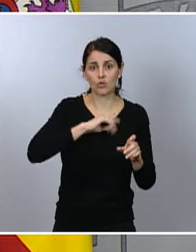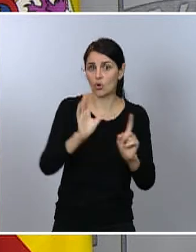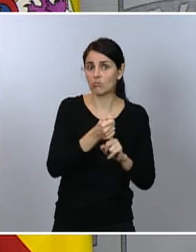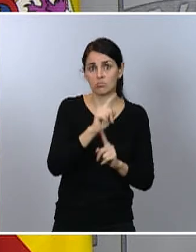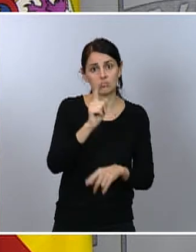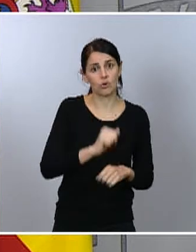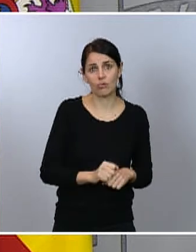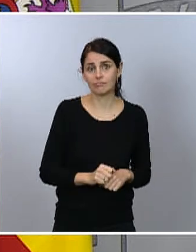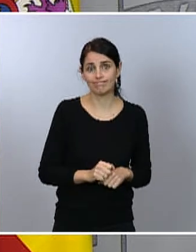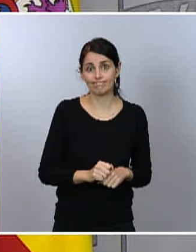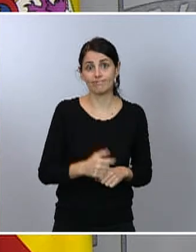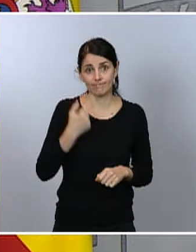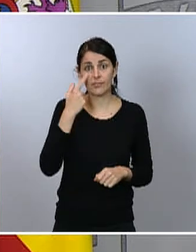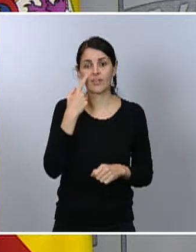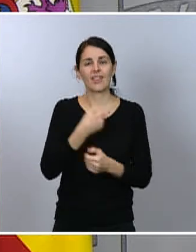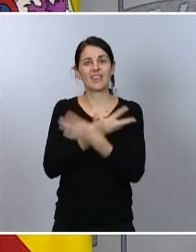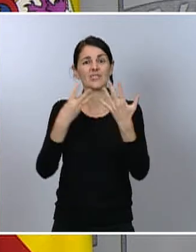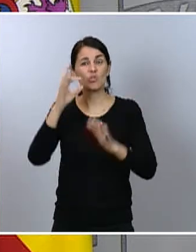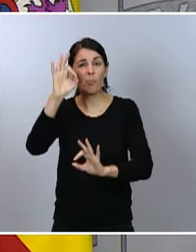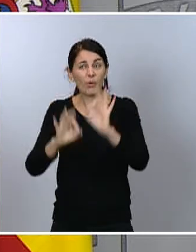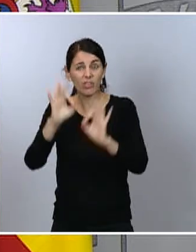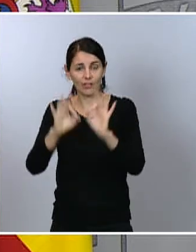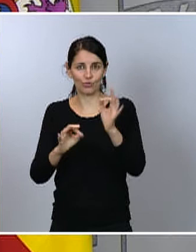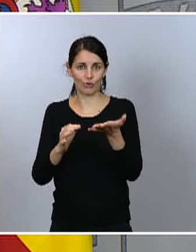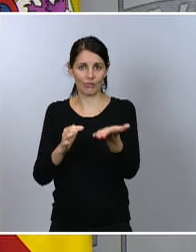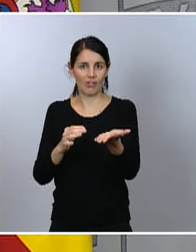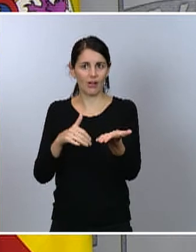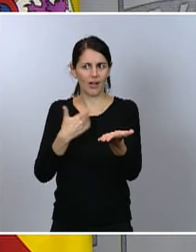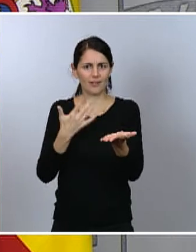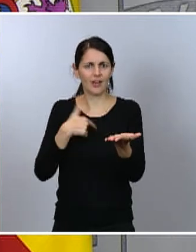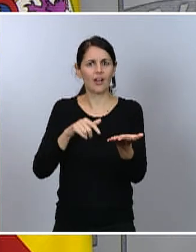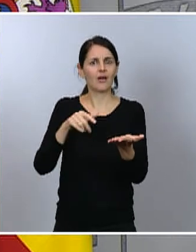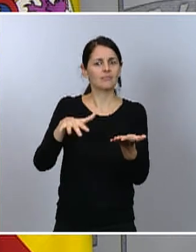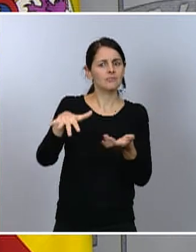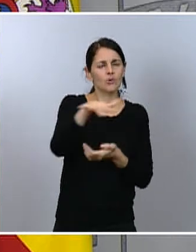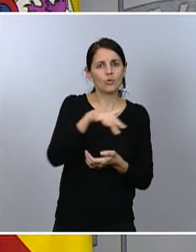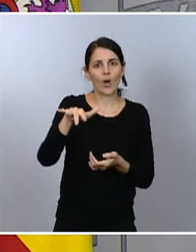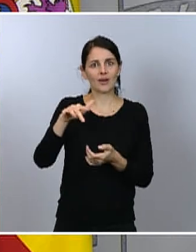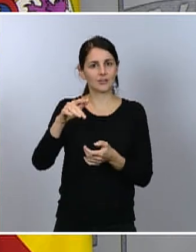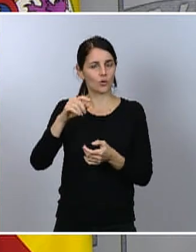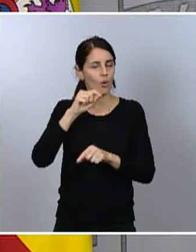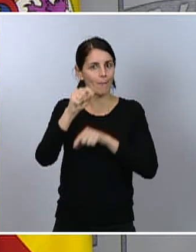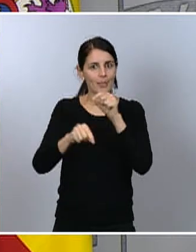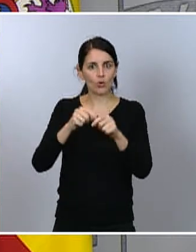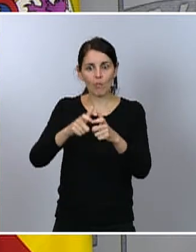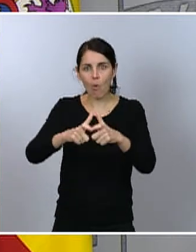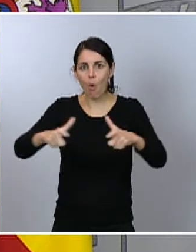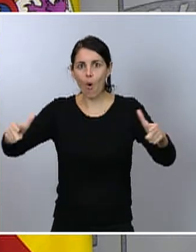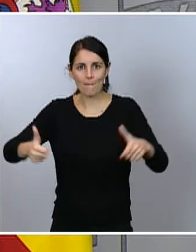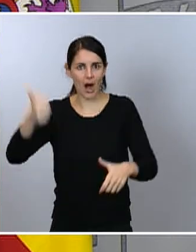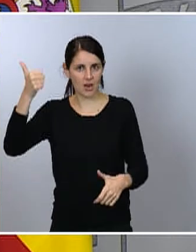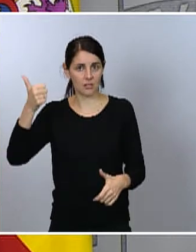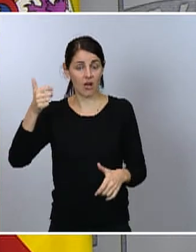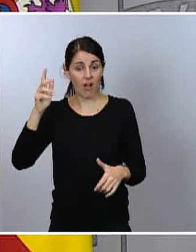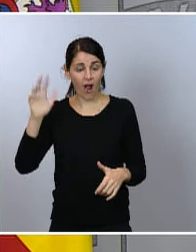18% incluso en aquellos lugares que han sufrido una mayor circulación del virus. La comunidad científica, con los datos que tenemos,